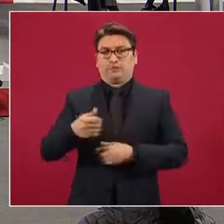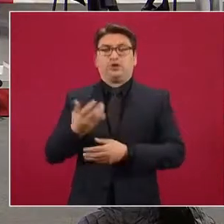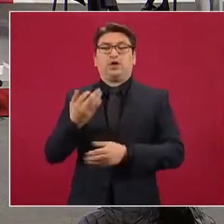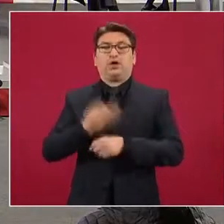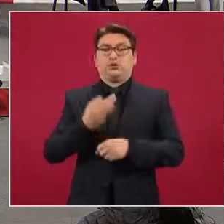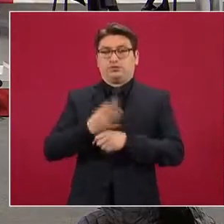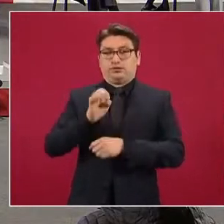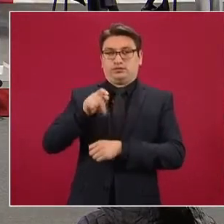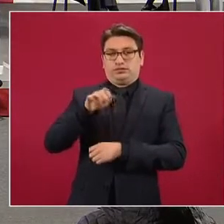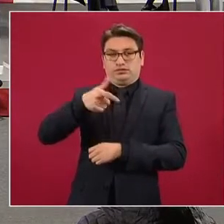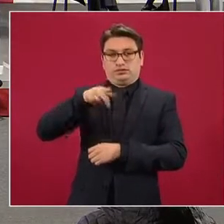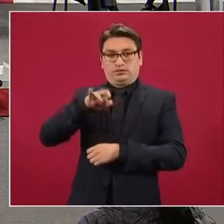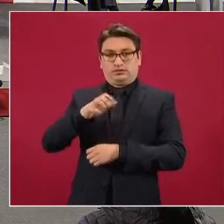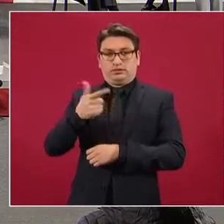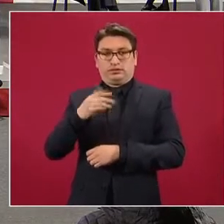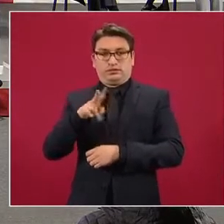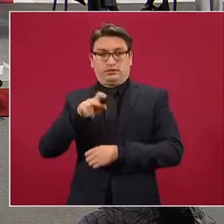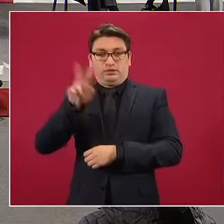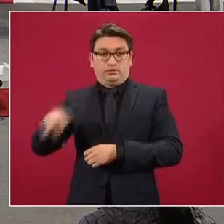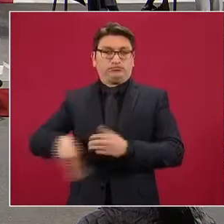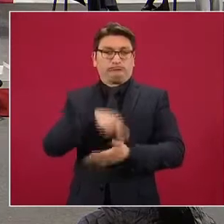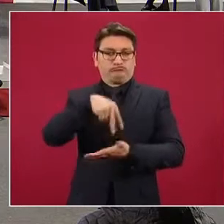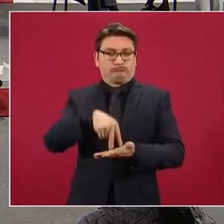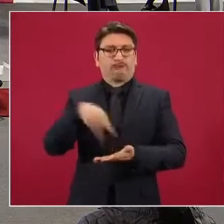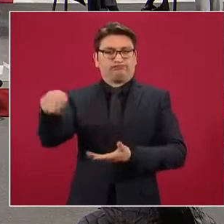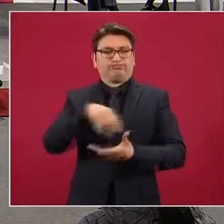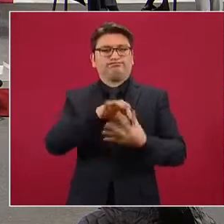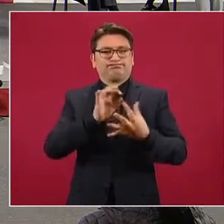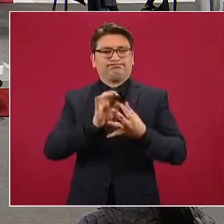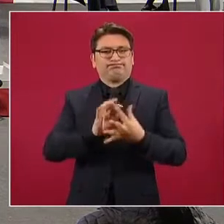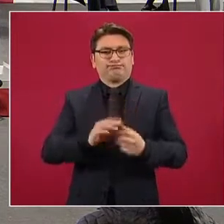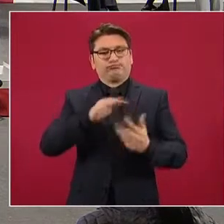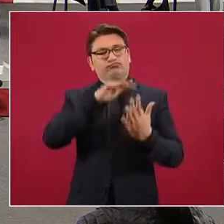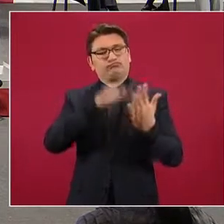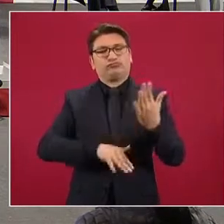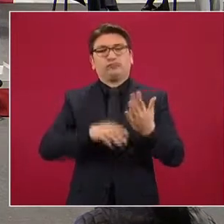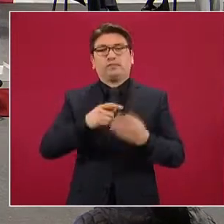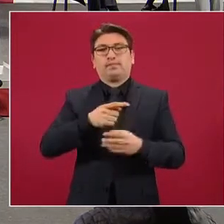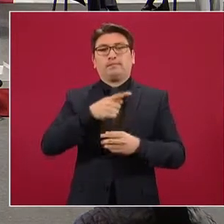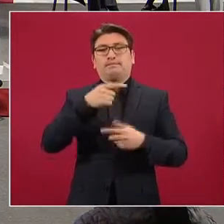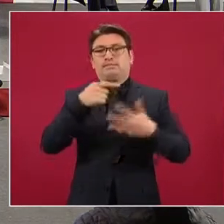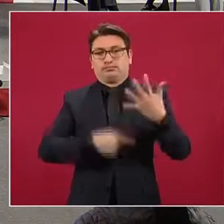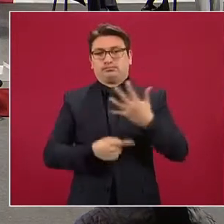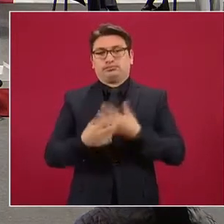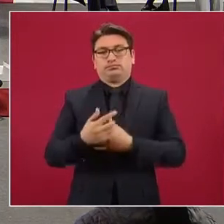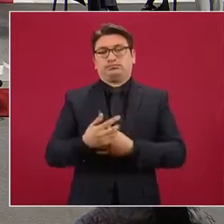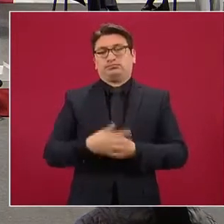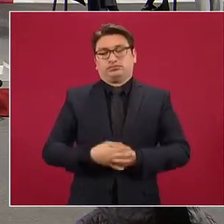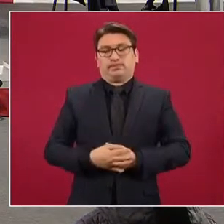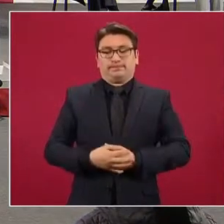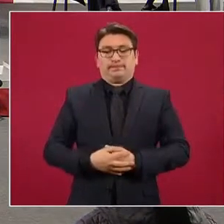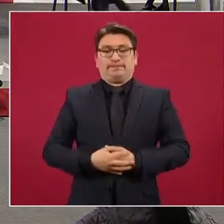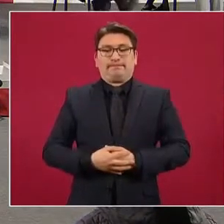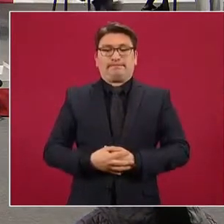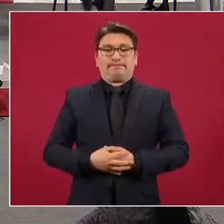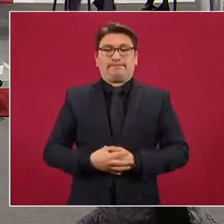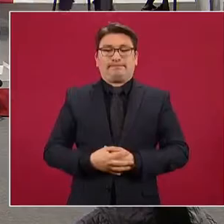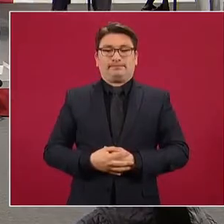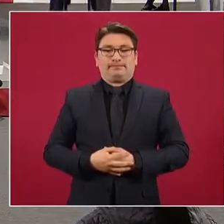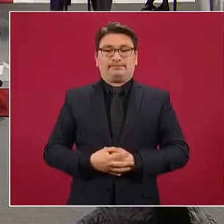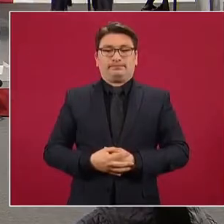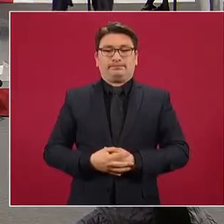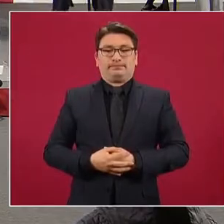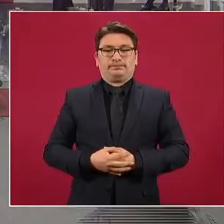Enrique Galván Ochoa, que será el primero de los integrantes de la comisión que nos leerá los primeros 5 principios de este.